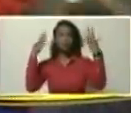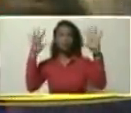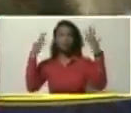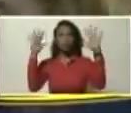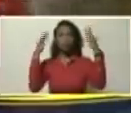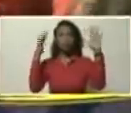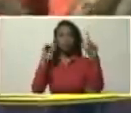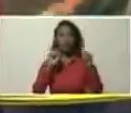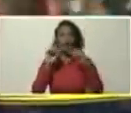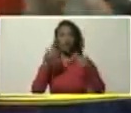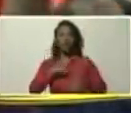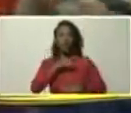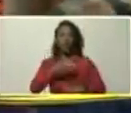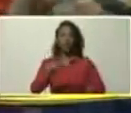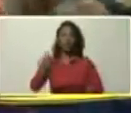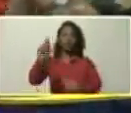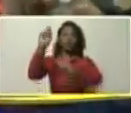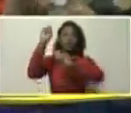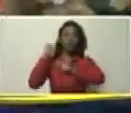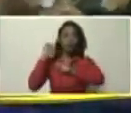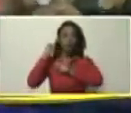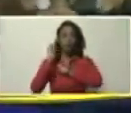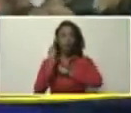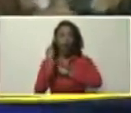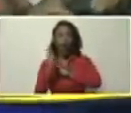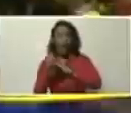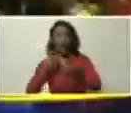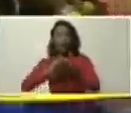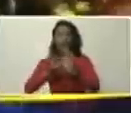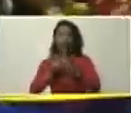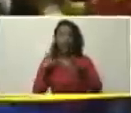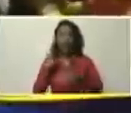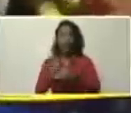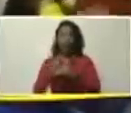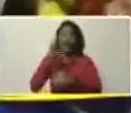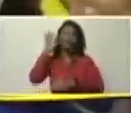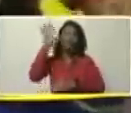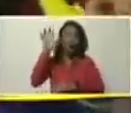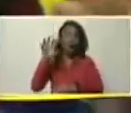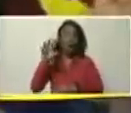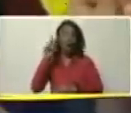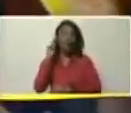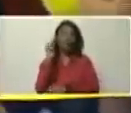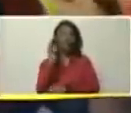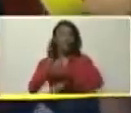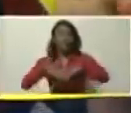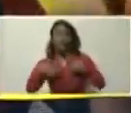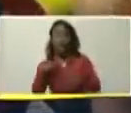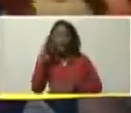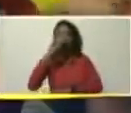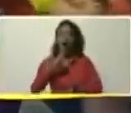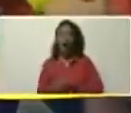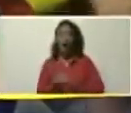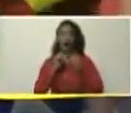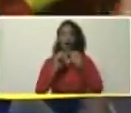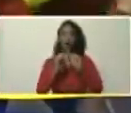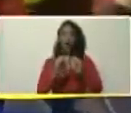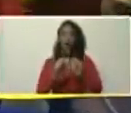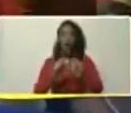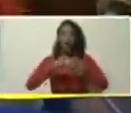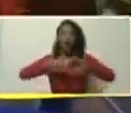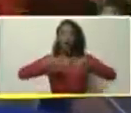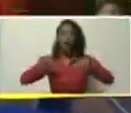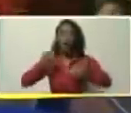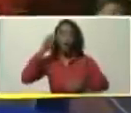Y asumimos, presidente, esta tarea como una tarea de patria. La tarea de que Barinas siga siendo